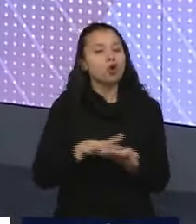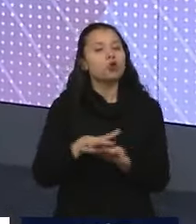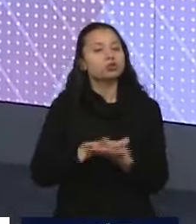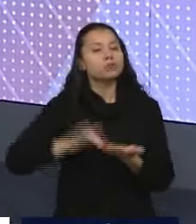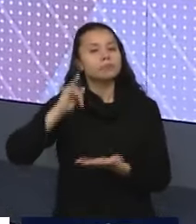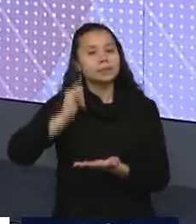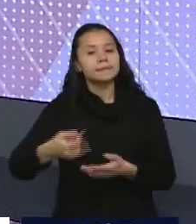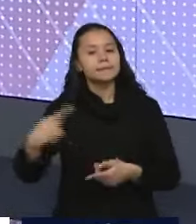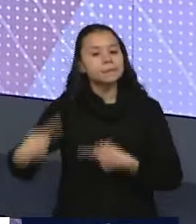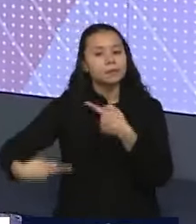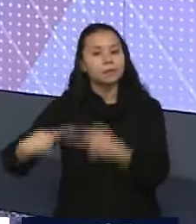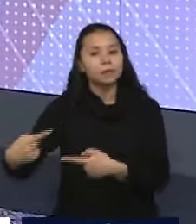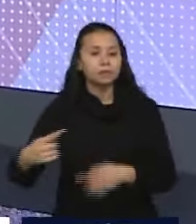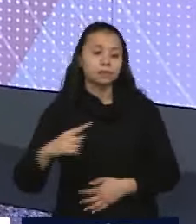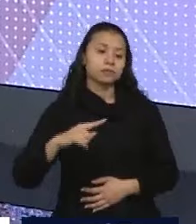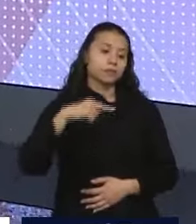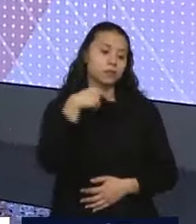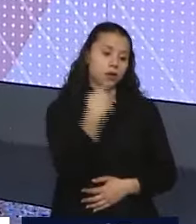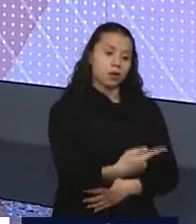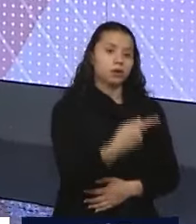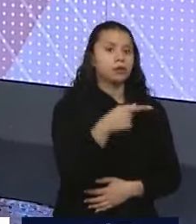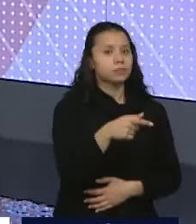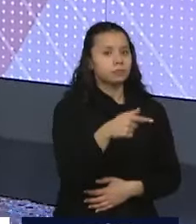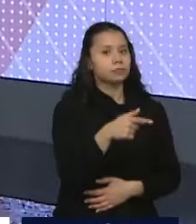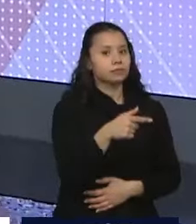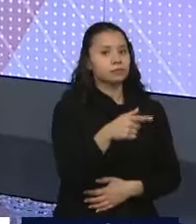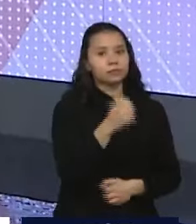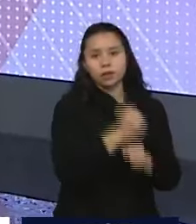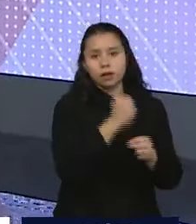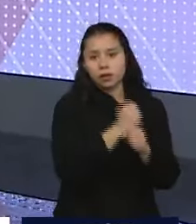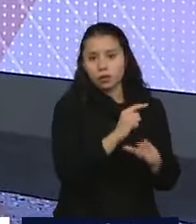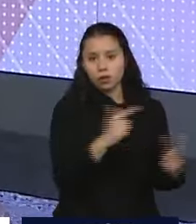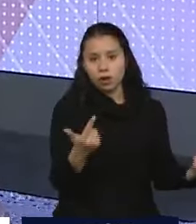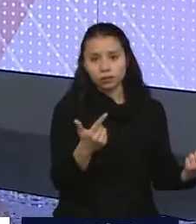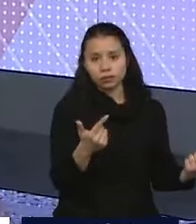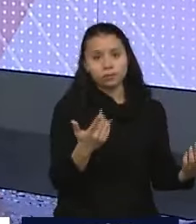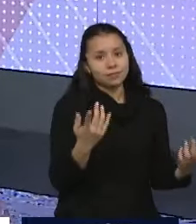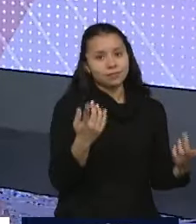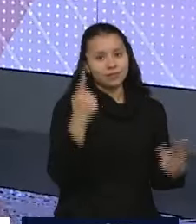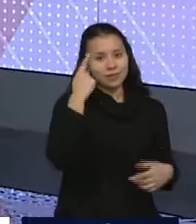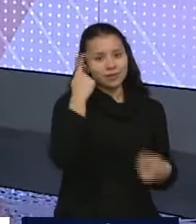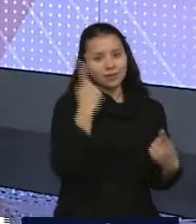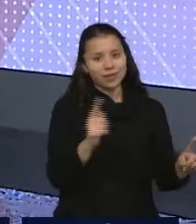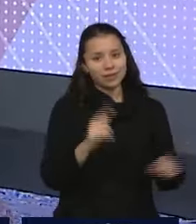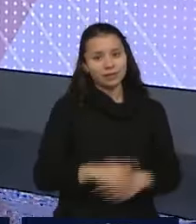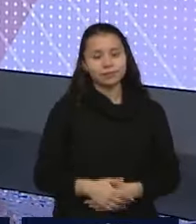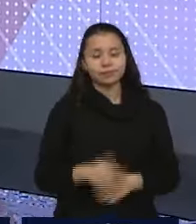están en el día a día. Otra es la historia con los que no tienen trabajo, claro. Seguimos.